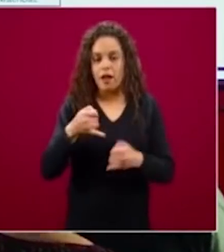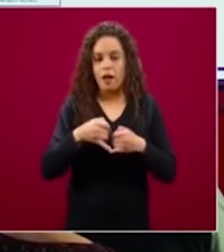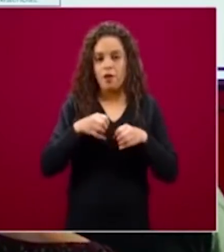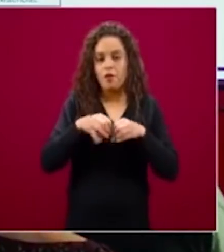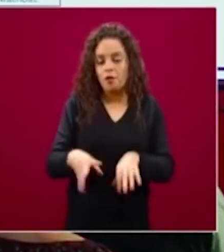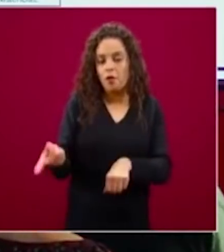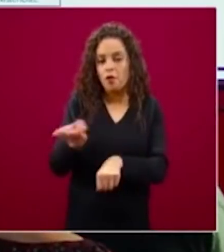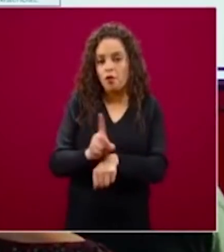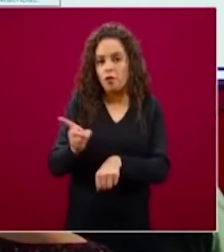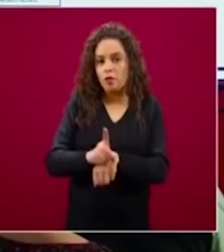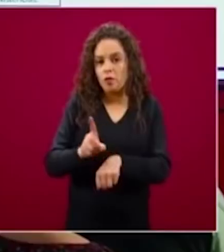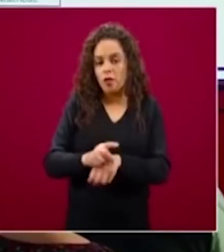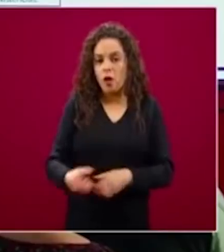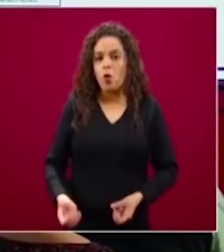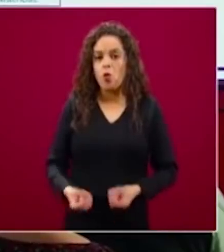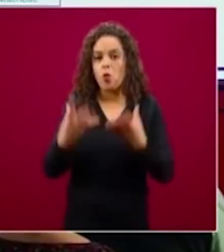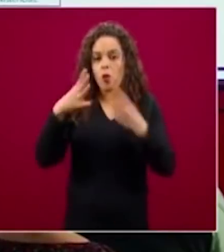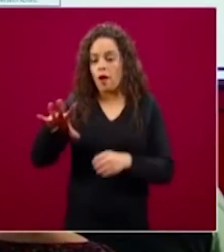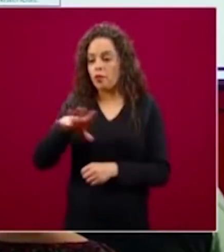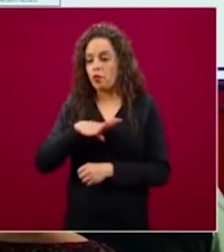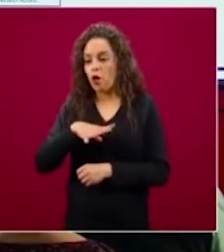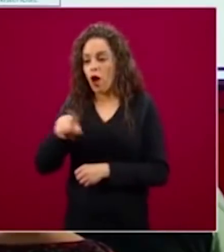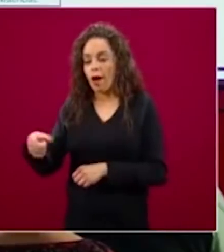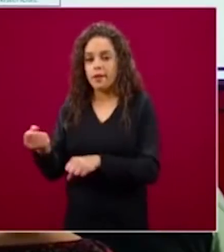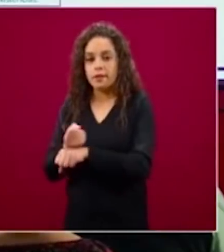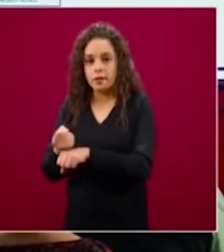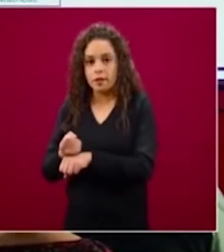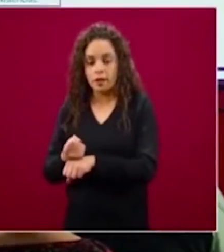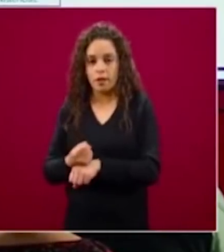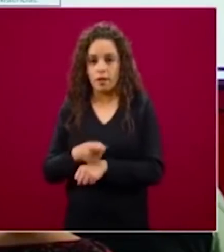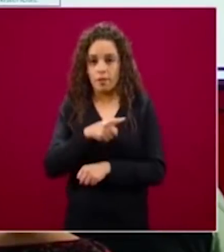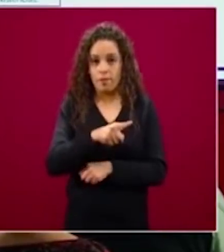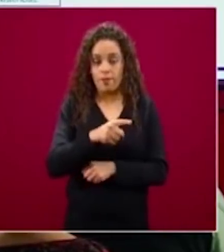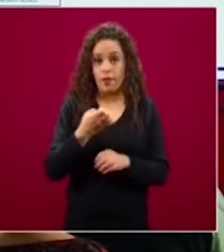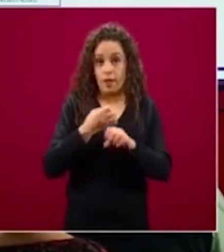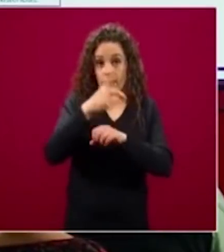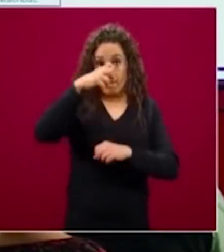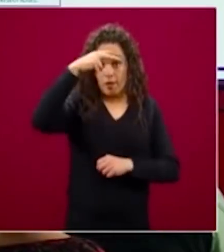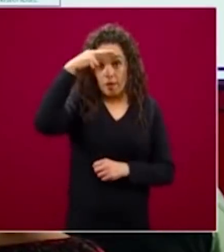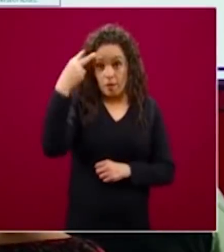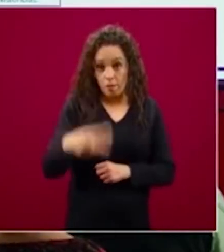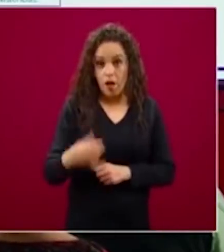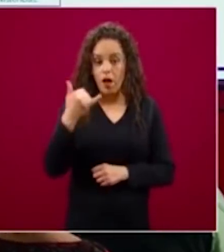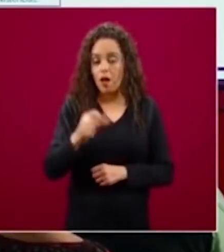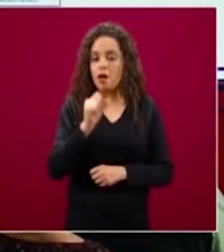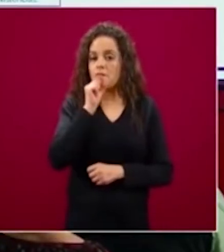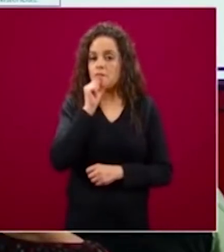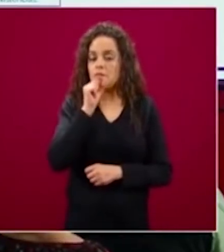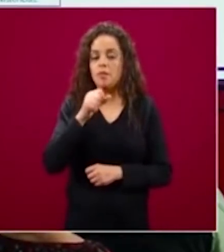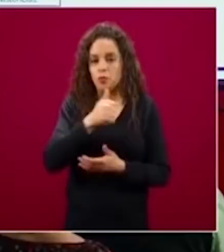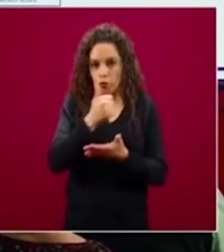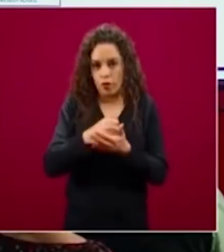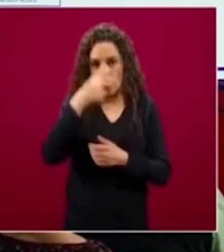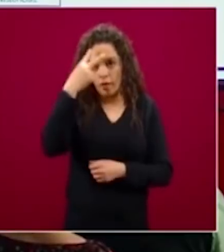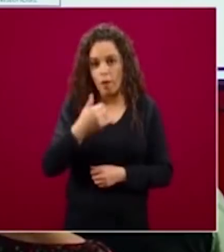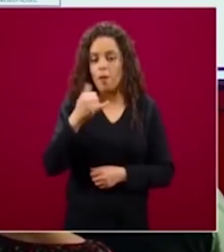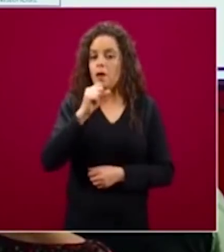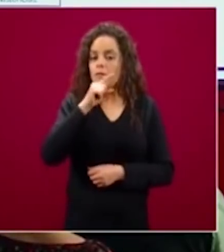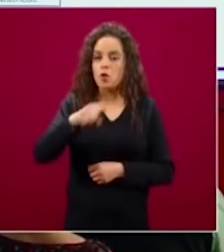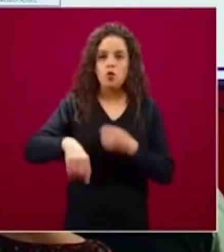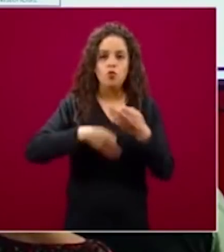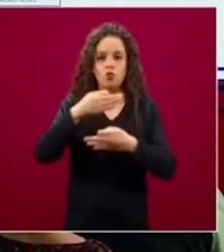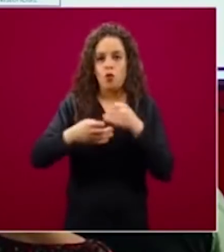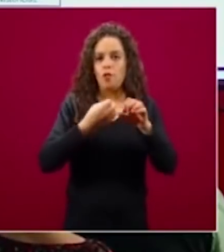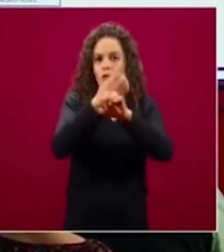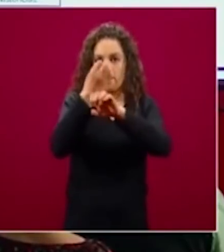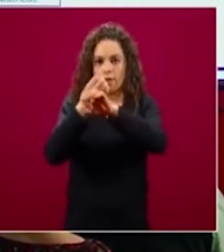de existencias, tanto del Valle de México como de todas las entidades. Desde ese momento, todas